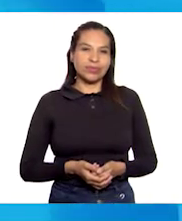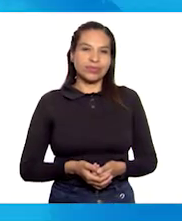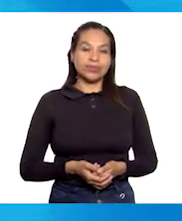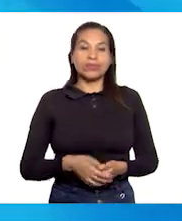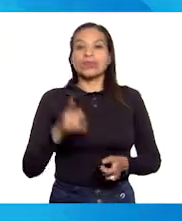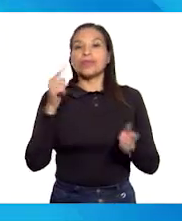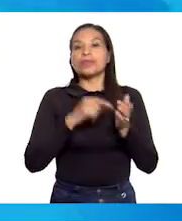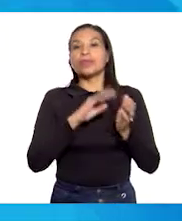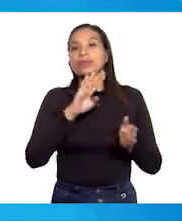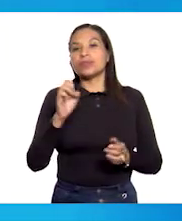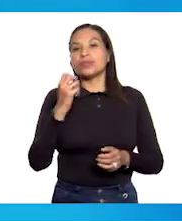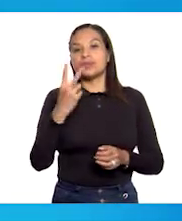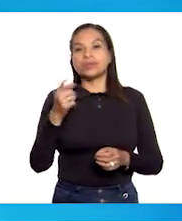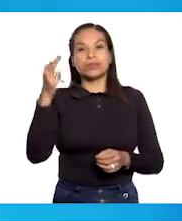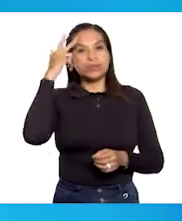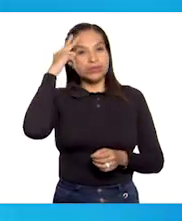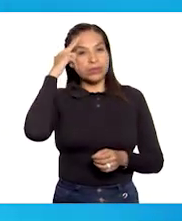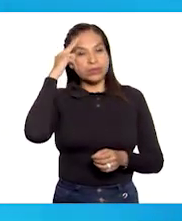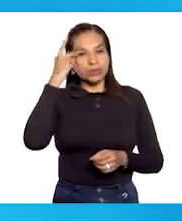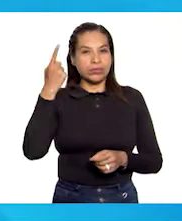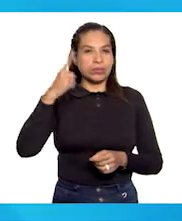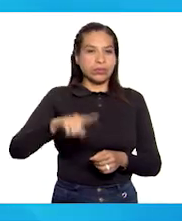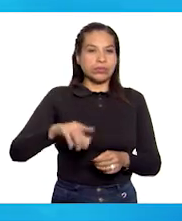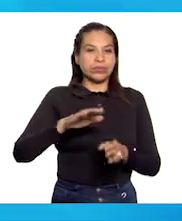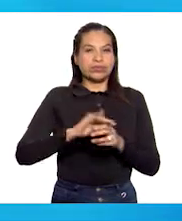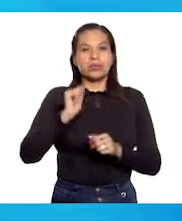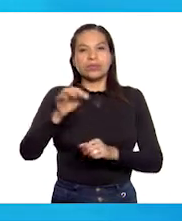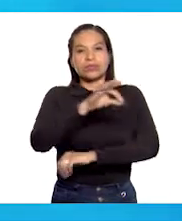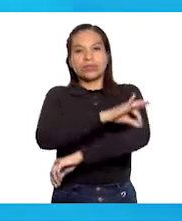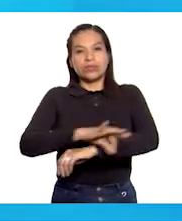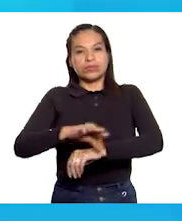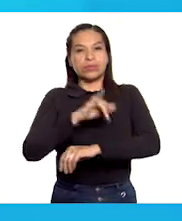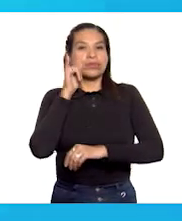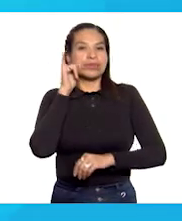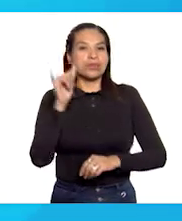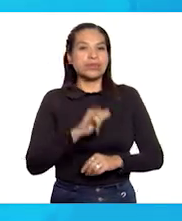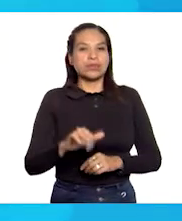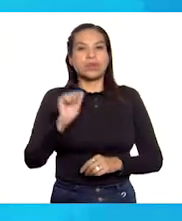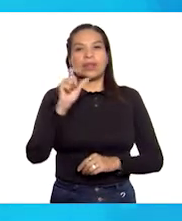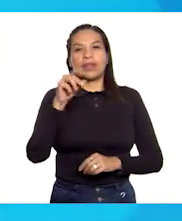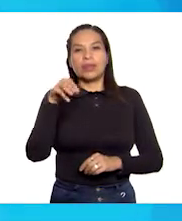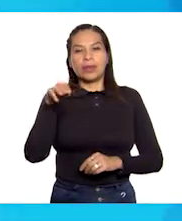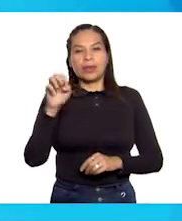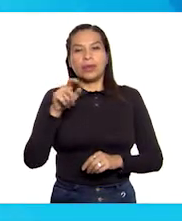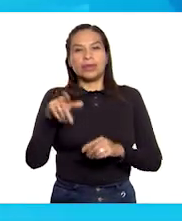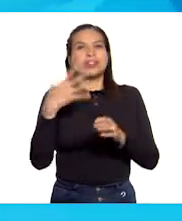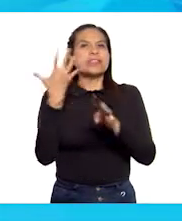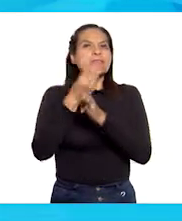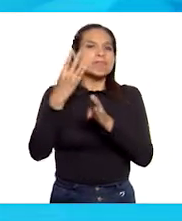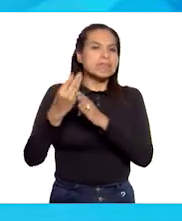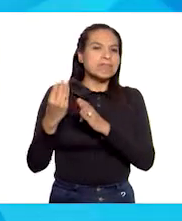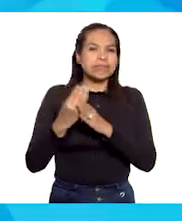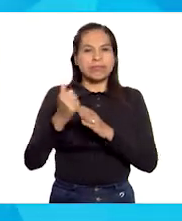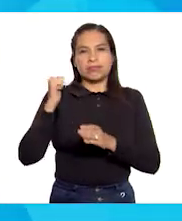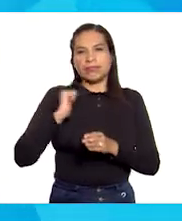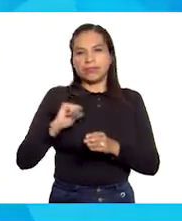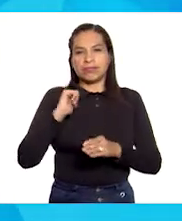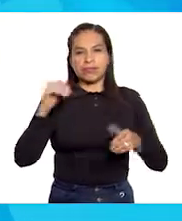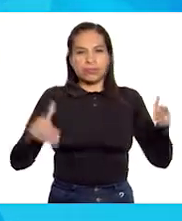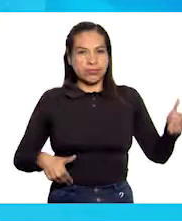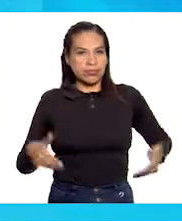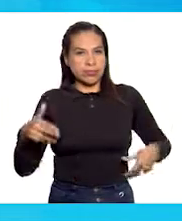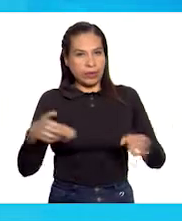En 1902, Porfirio Díaz le encargó a mi dueño, el arquitecto italiano Adamo Boari, la remodelación del antiguo